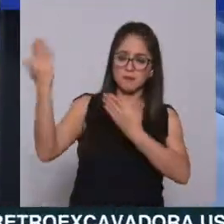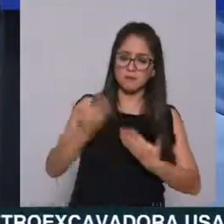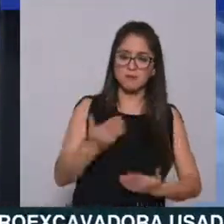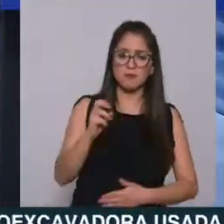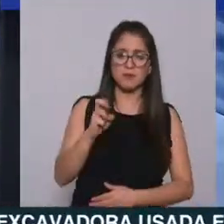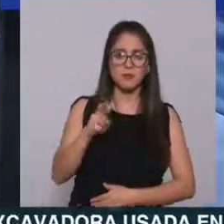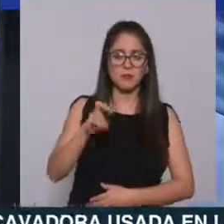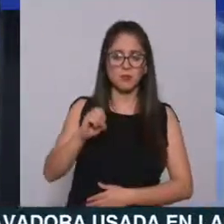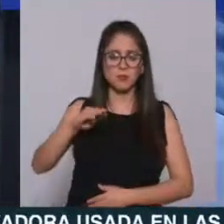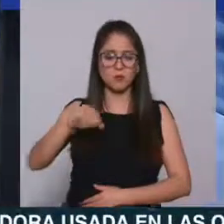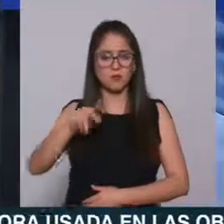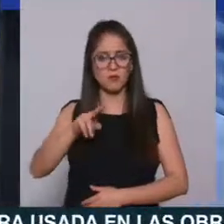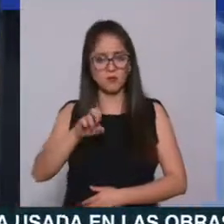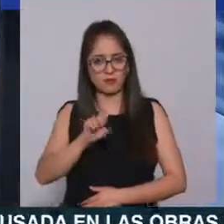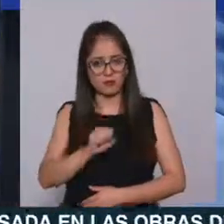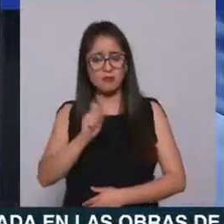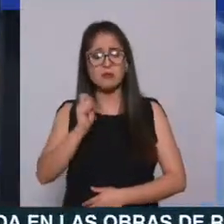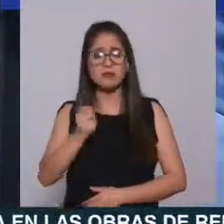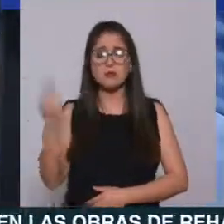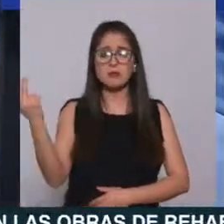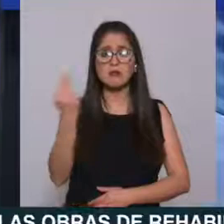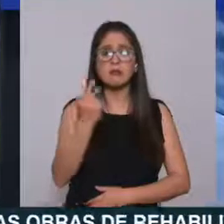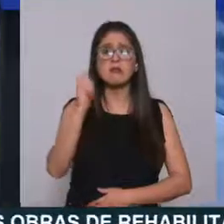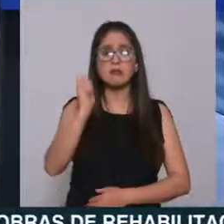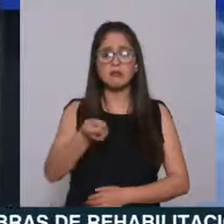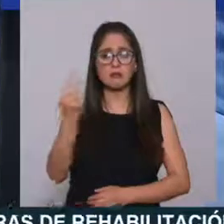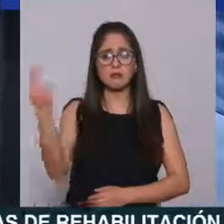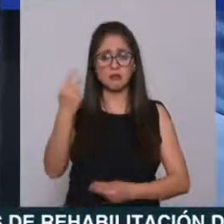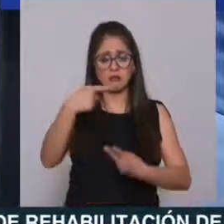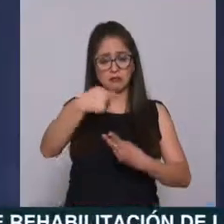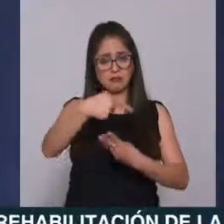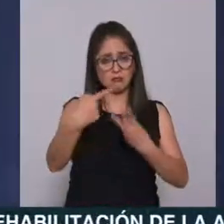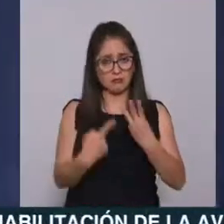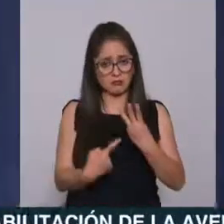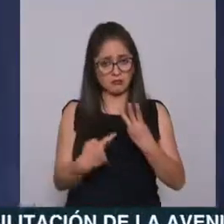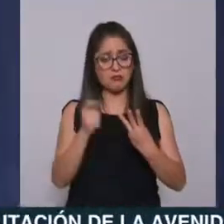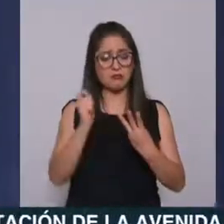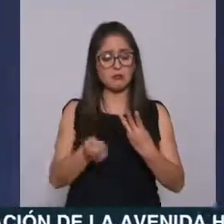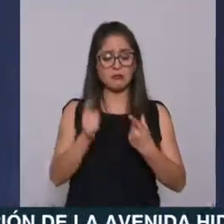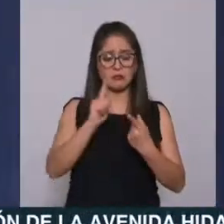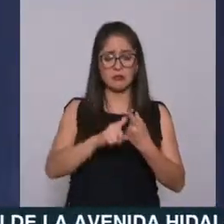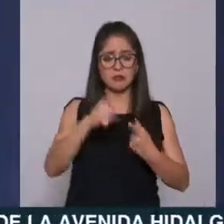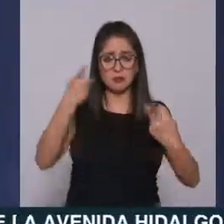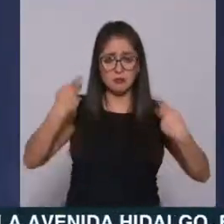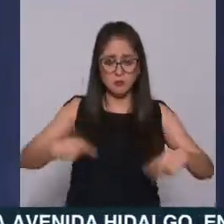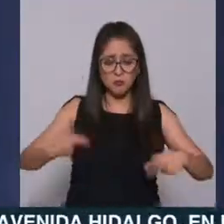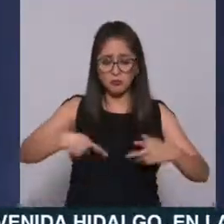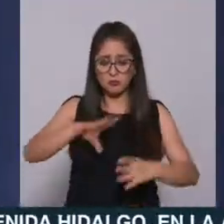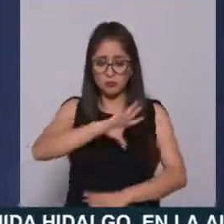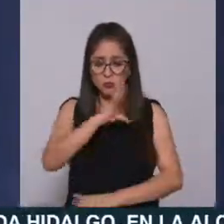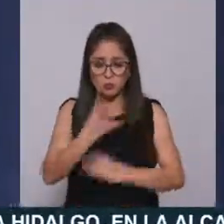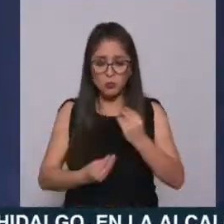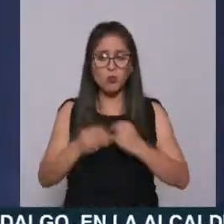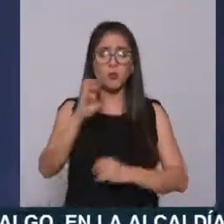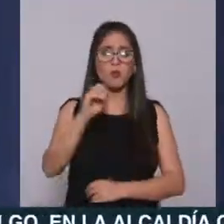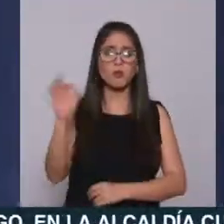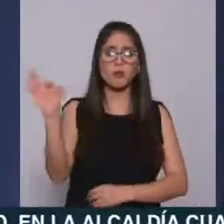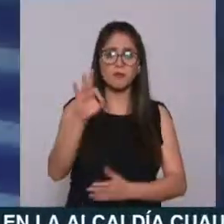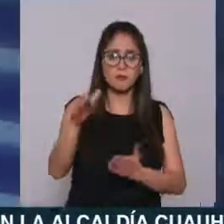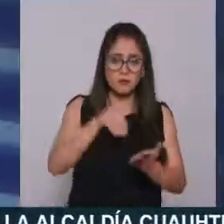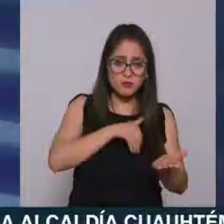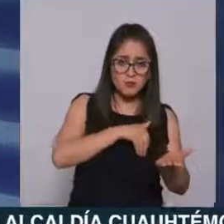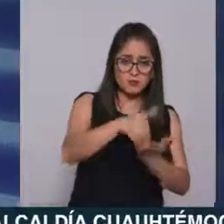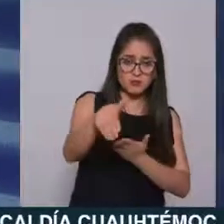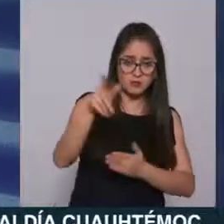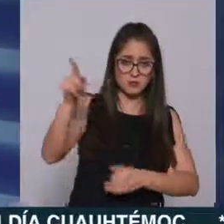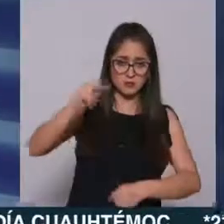se necesitan por lo menos de 3 involucrados. Aquel que huye o que es expulsado de su país, aquel país que